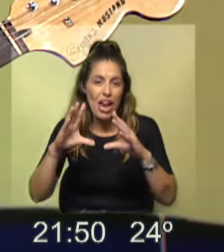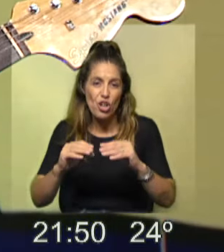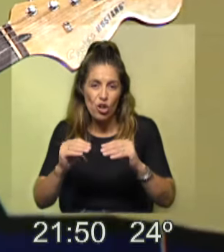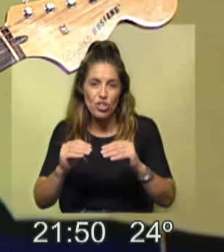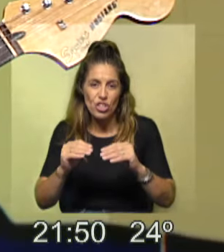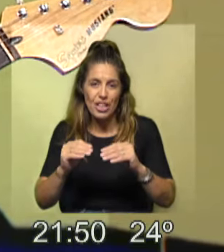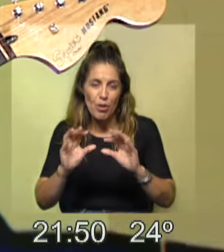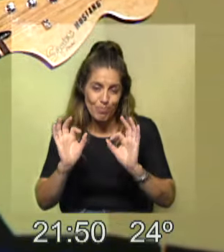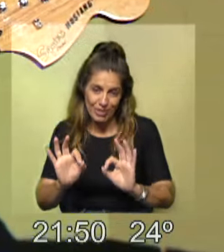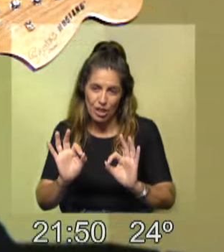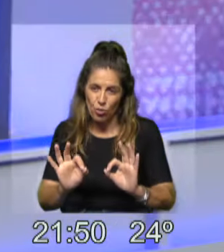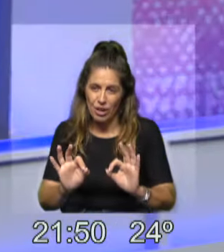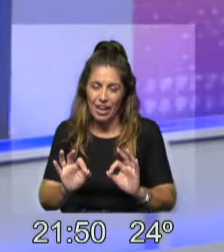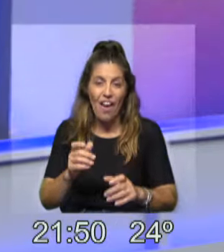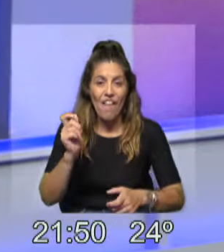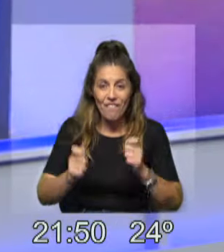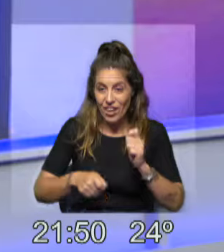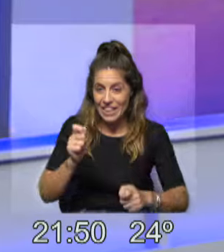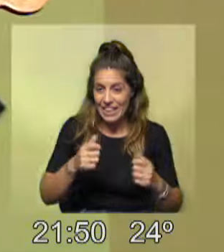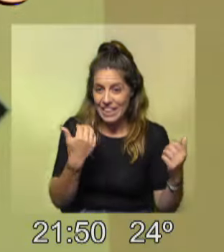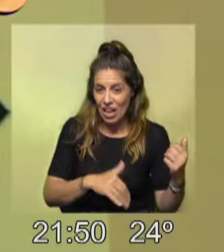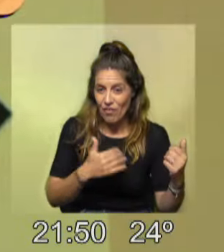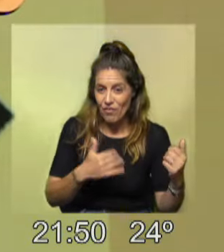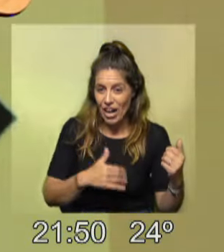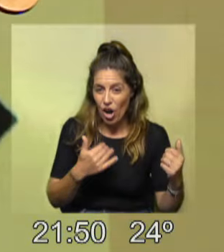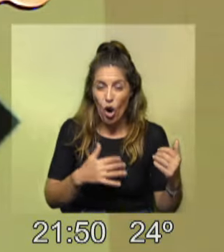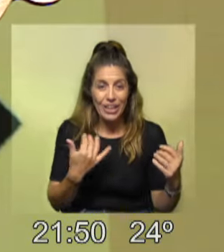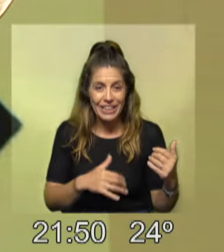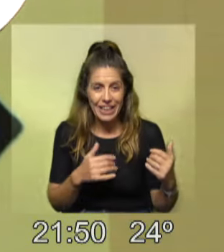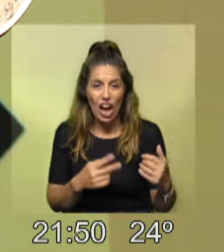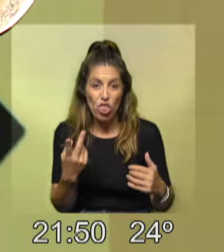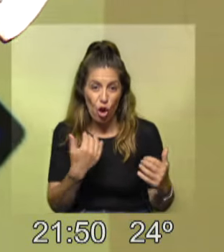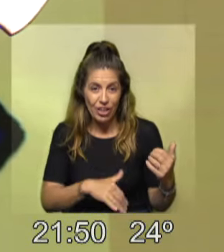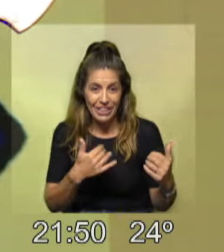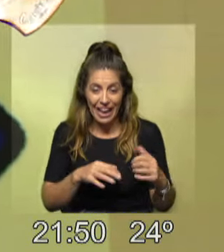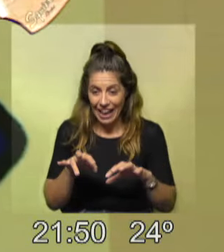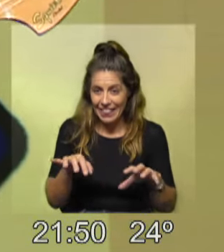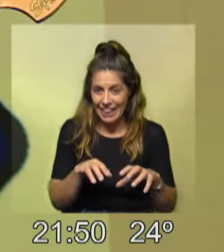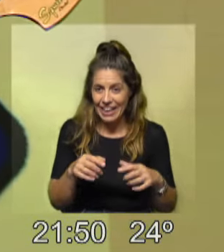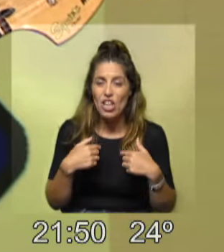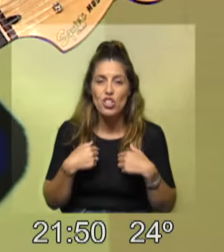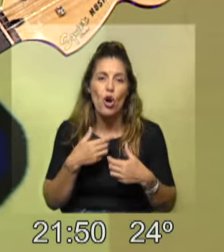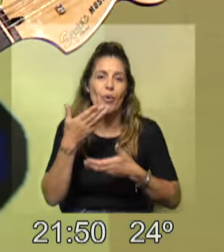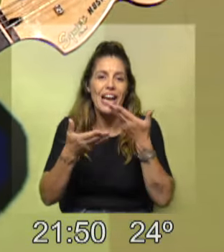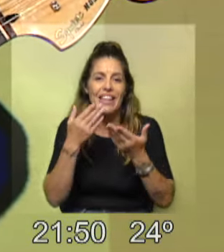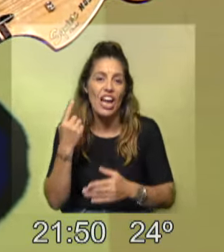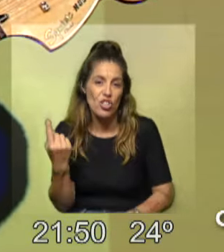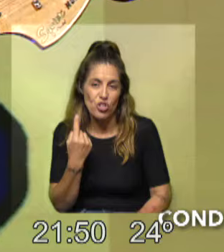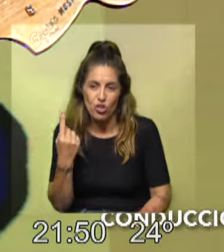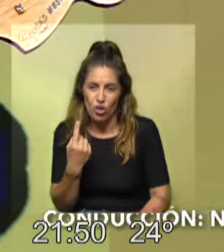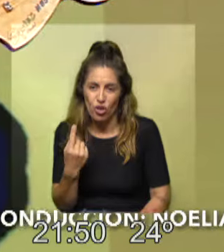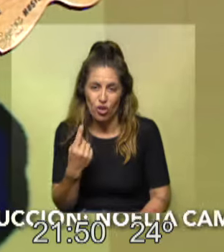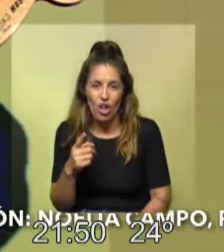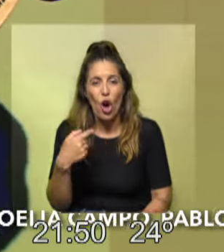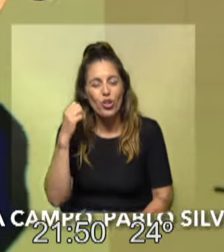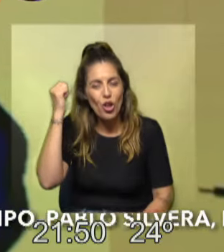gente y va a estar espectacular. ¿Batería, bajo, guitarra? Batería, bajo, guitarra, dos guitarras, teclas y yo voy a cantar solo. Wow. Que es otro de